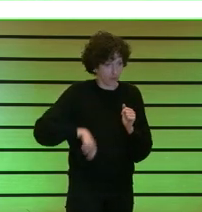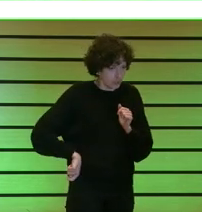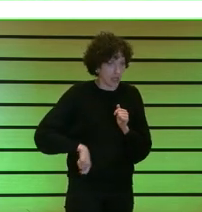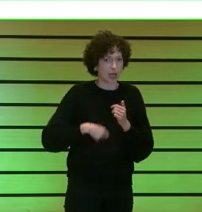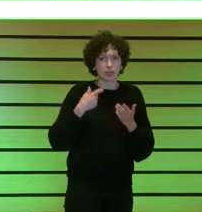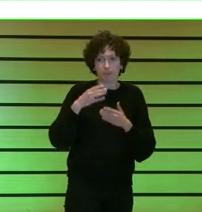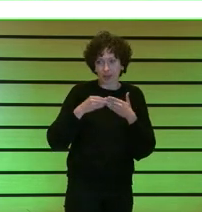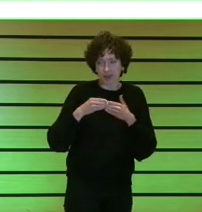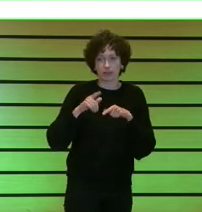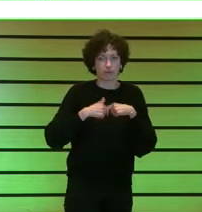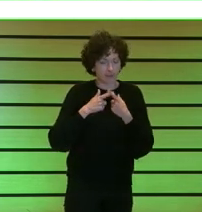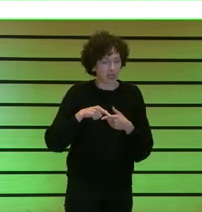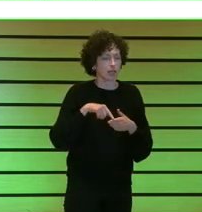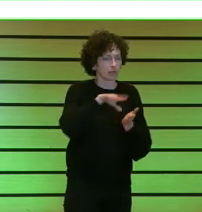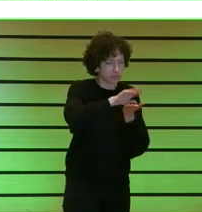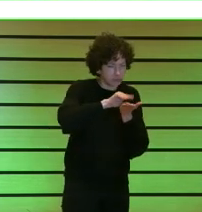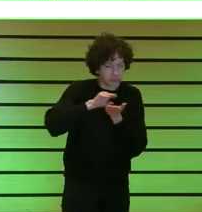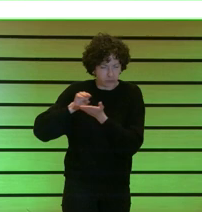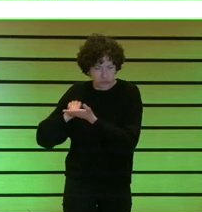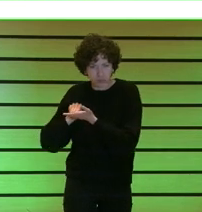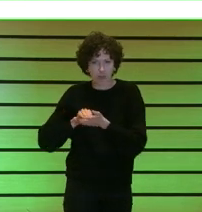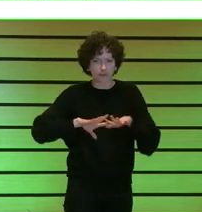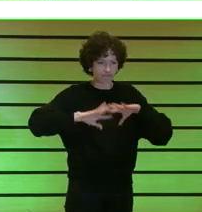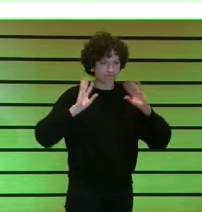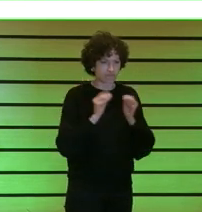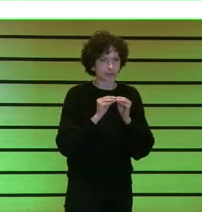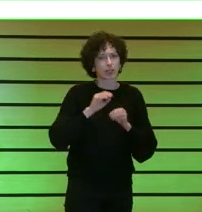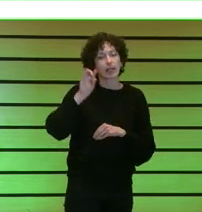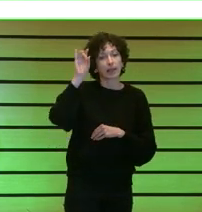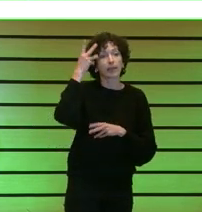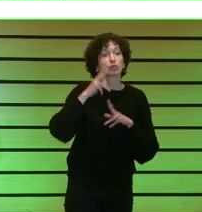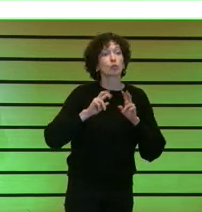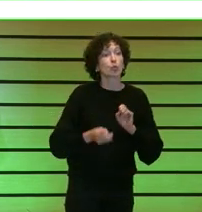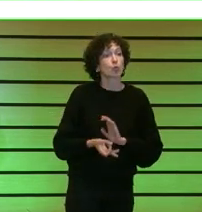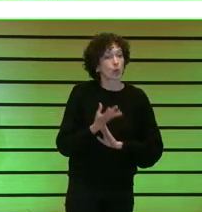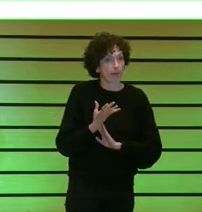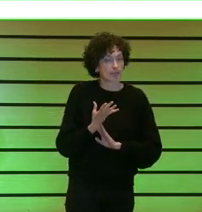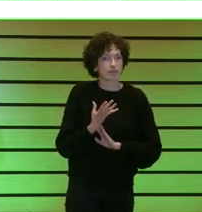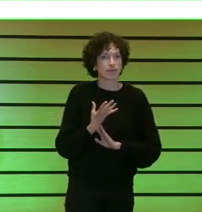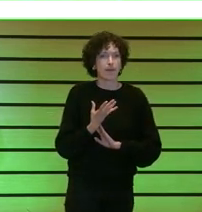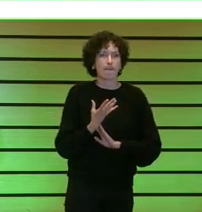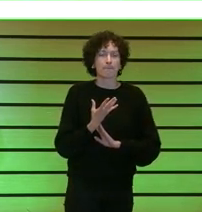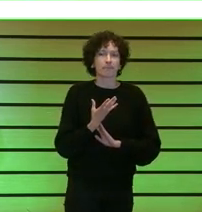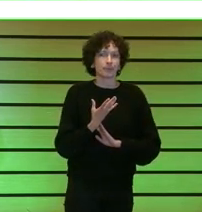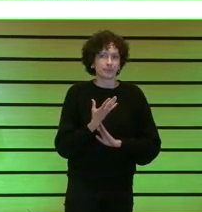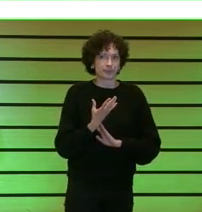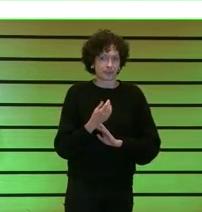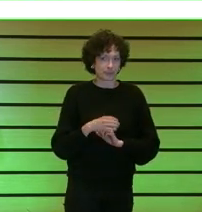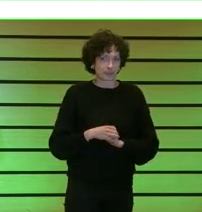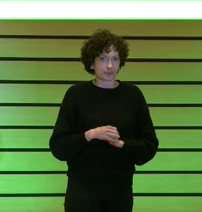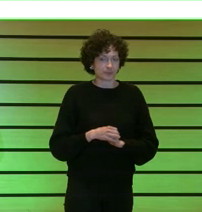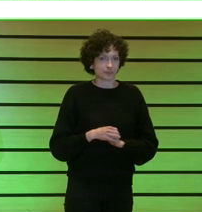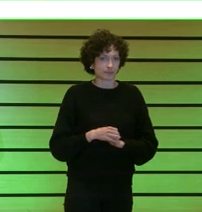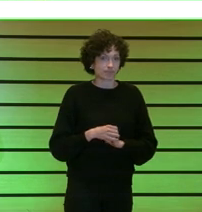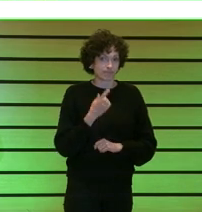pacientes y familias surgieron un montón de ideas nuevas que en muchas ocasiones Pues